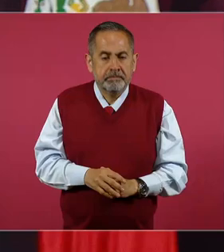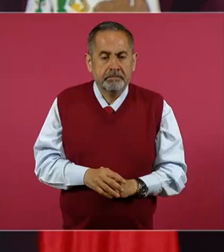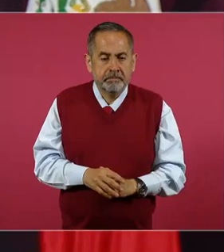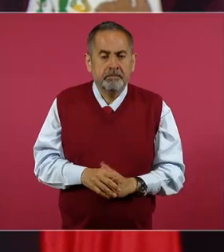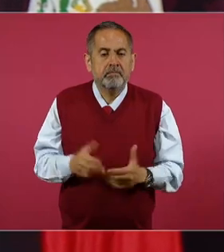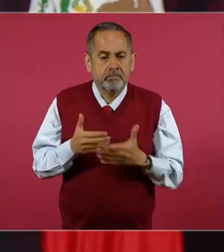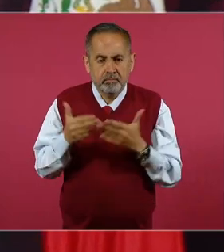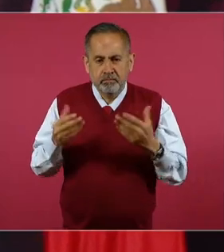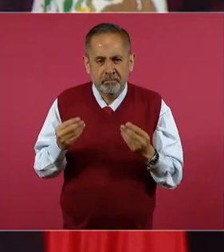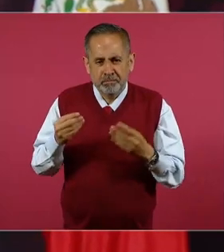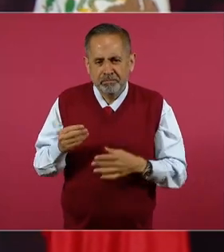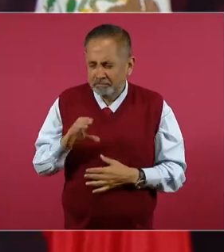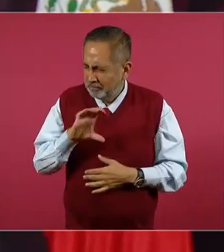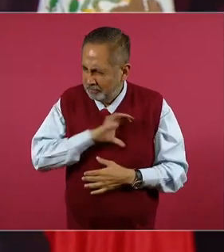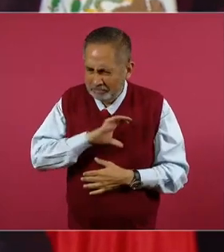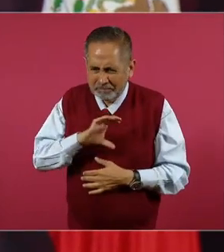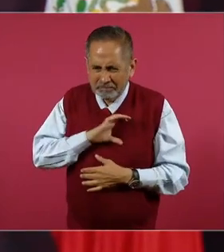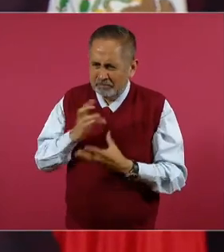nos queremos mucho,